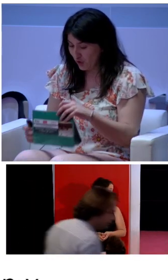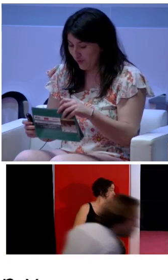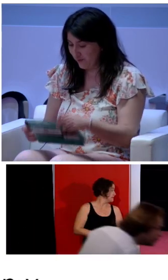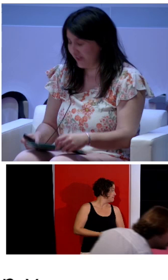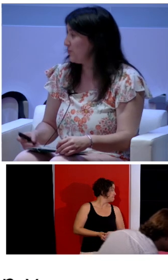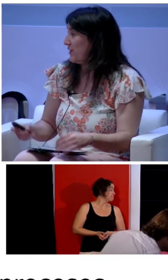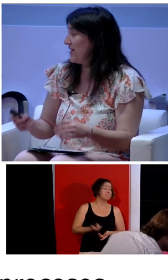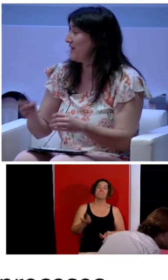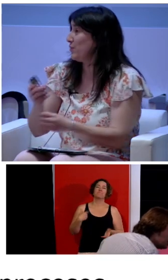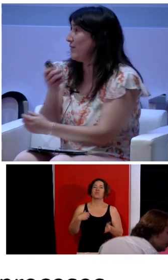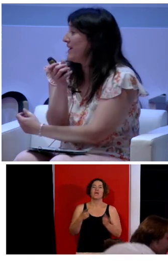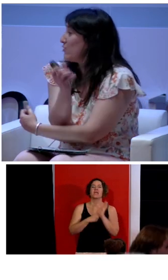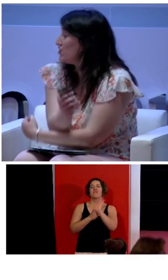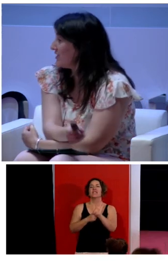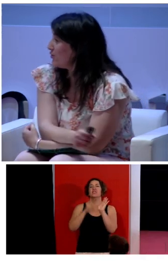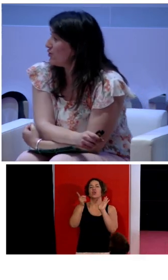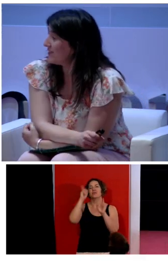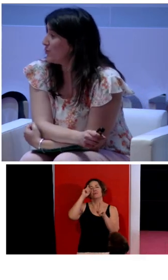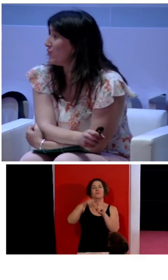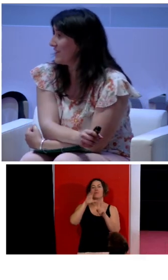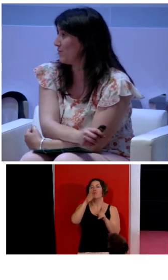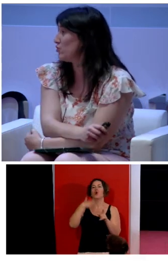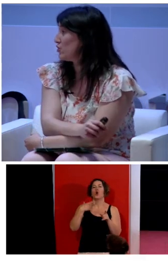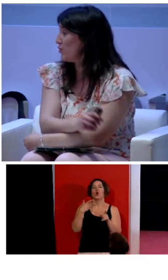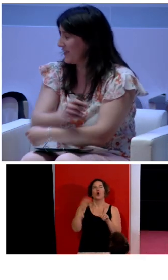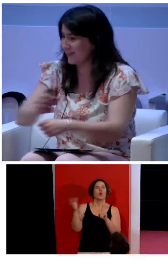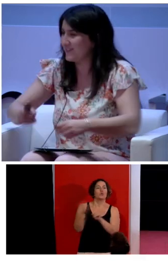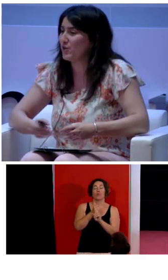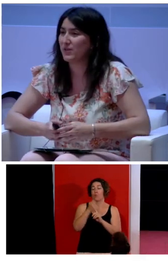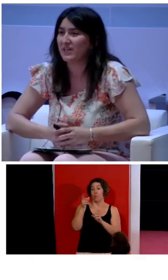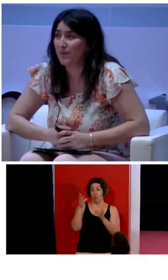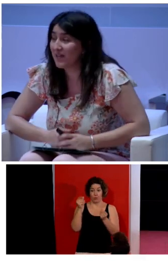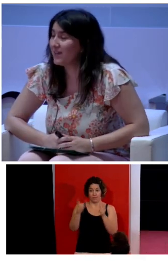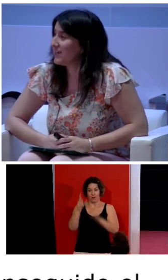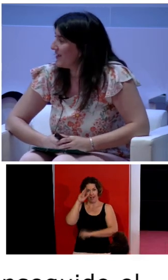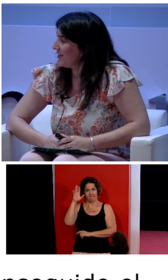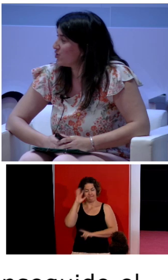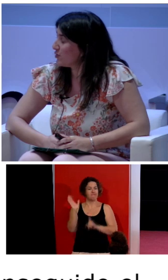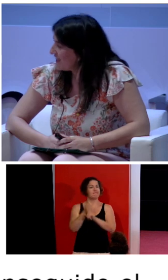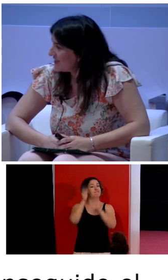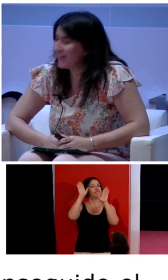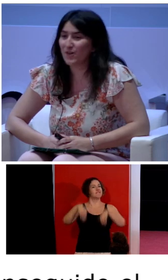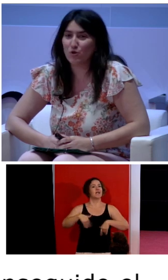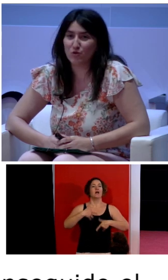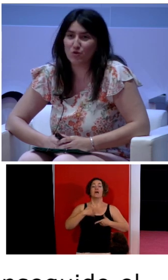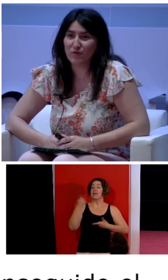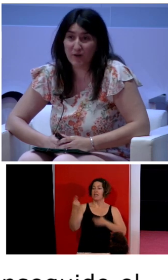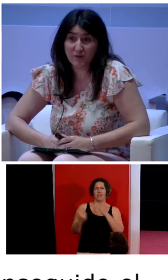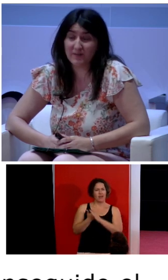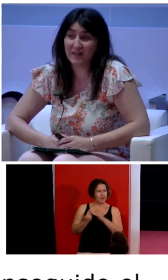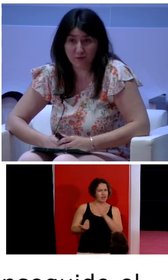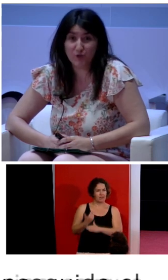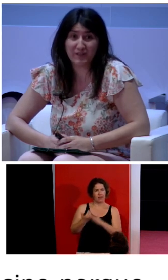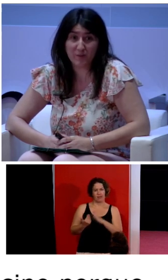No solo es un referente por haber conseguido el objetivo con el que muchos sueñan, sino porque además en su día a día, con su